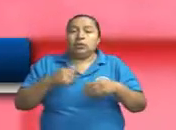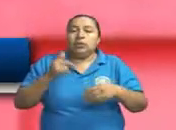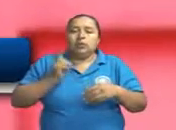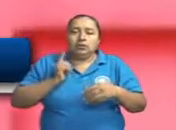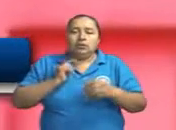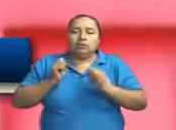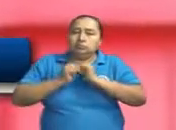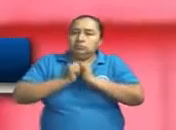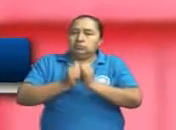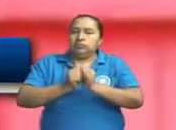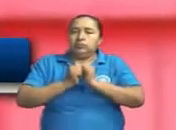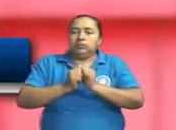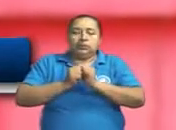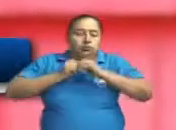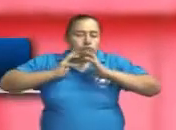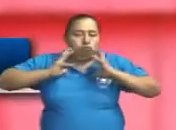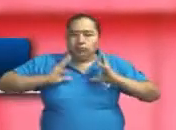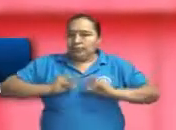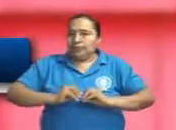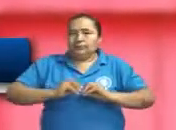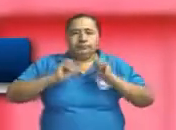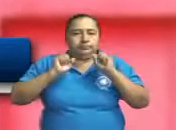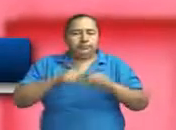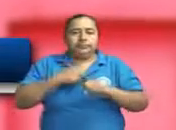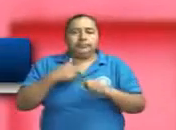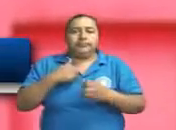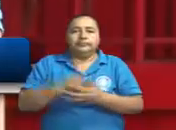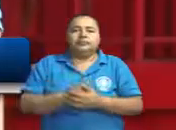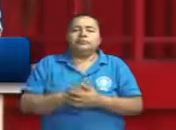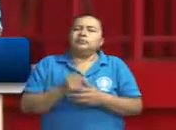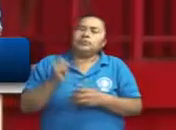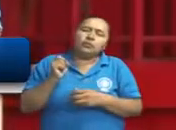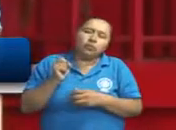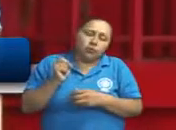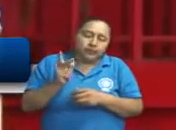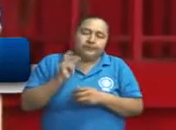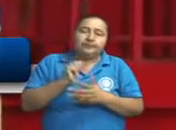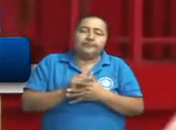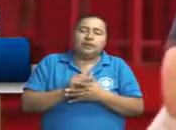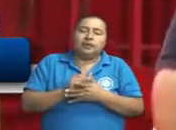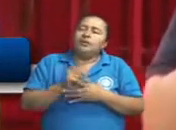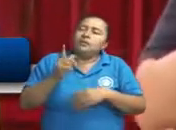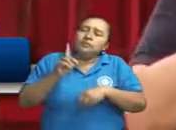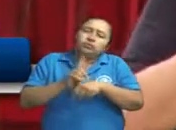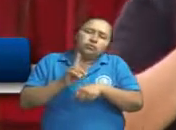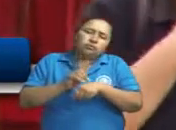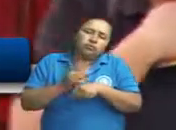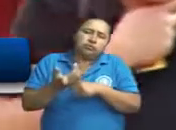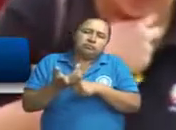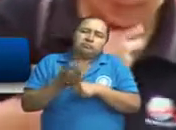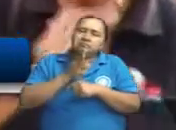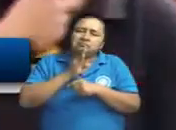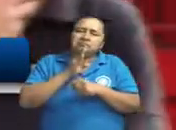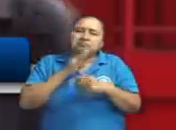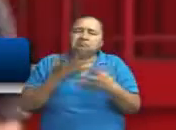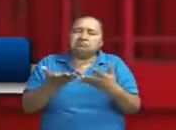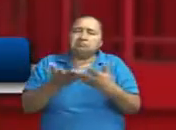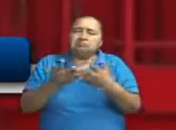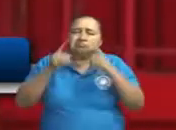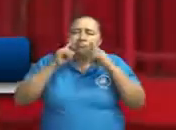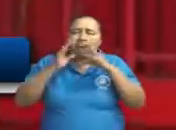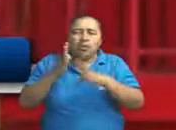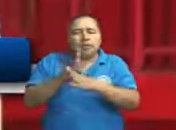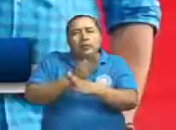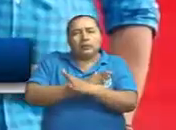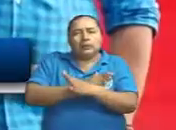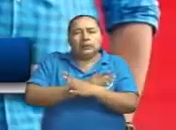un acompañamiento integral. Ya. Ahora, doctor, hablemos también de la prevención.